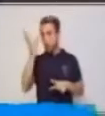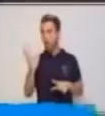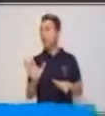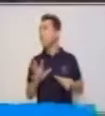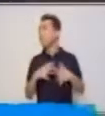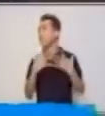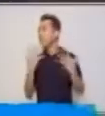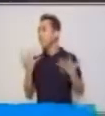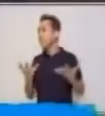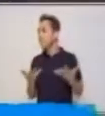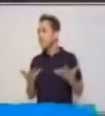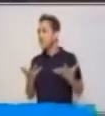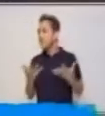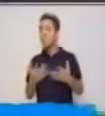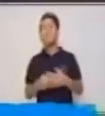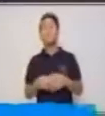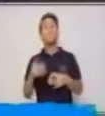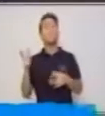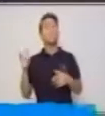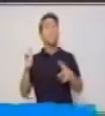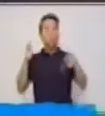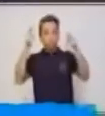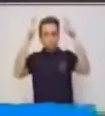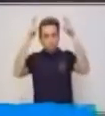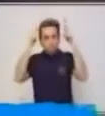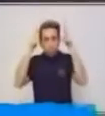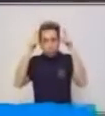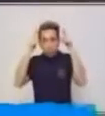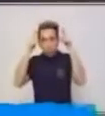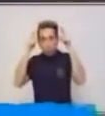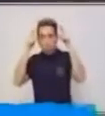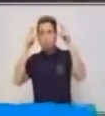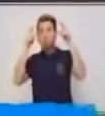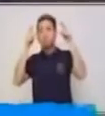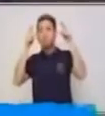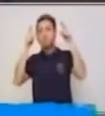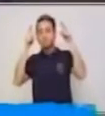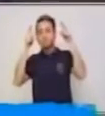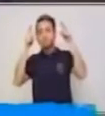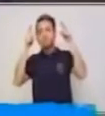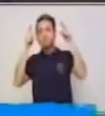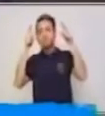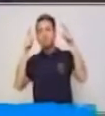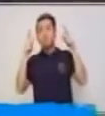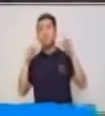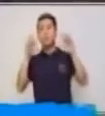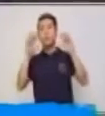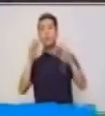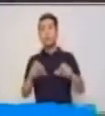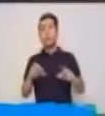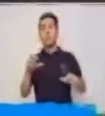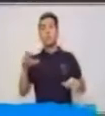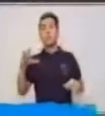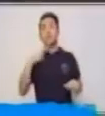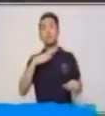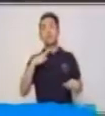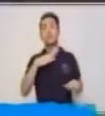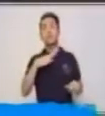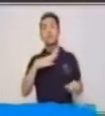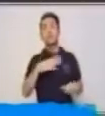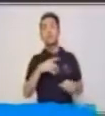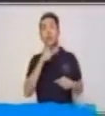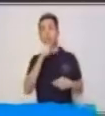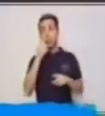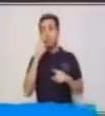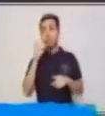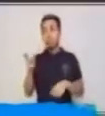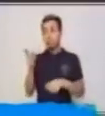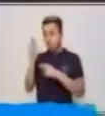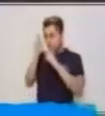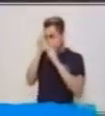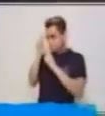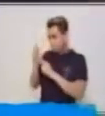portado por las personas que tengan algún símbolo de liderazgo en la